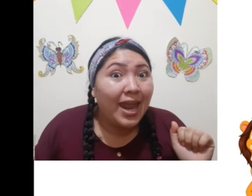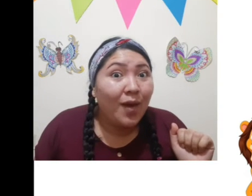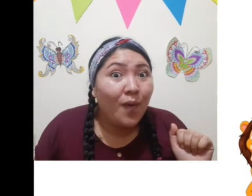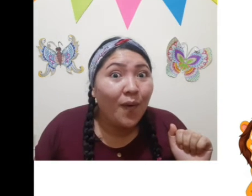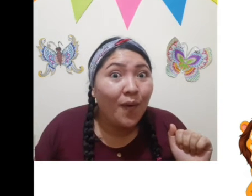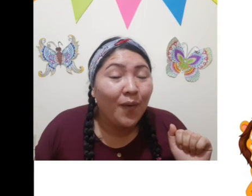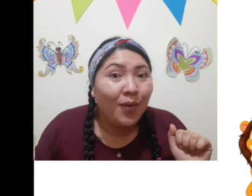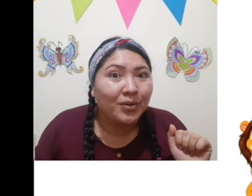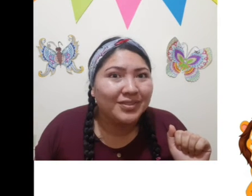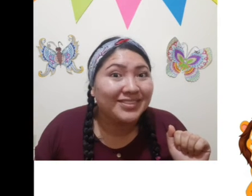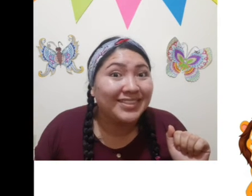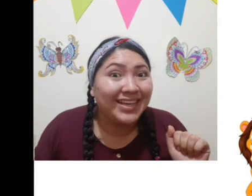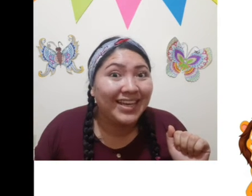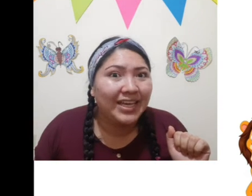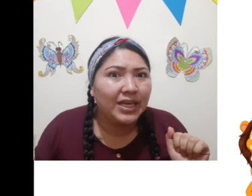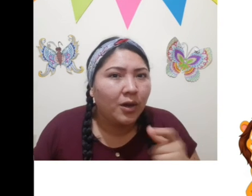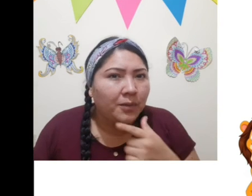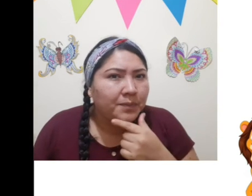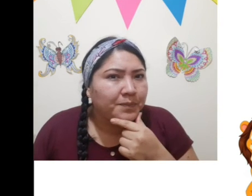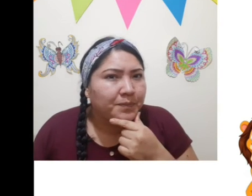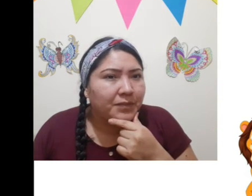león sí